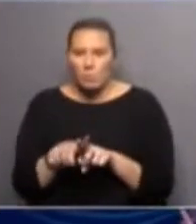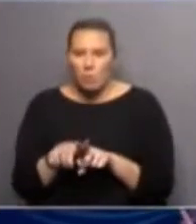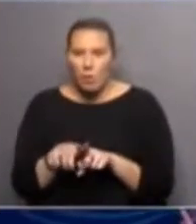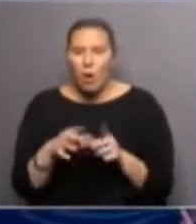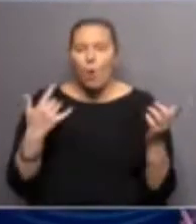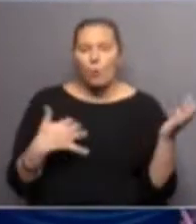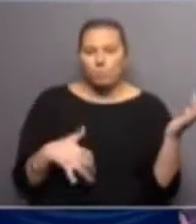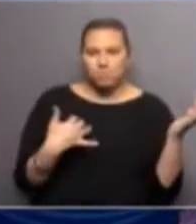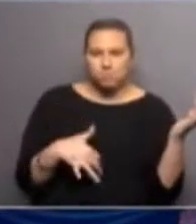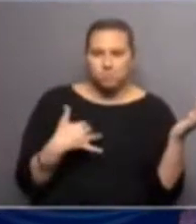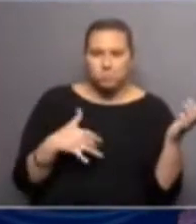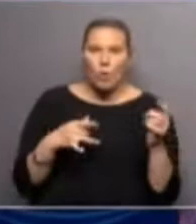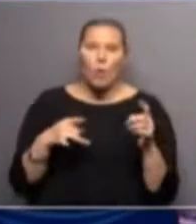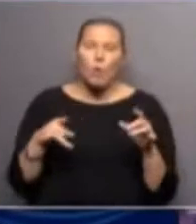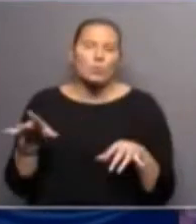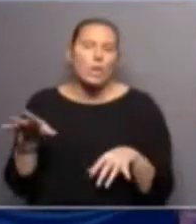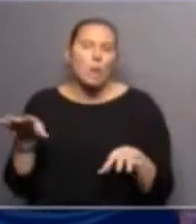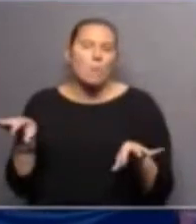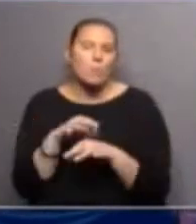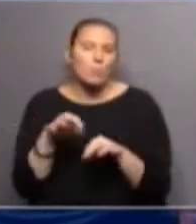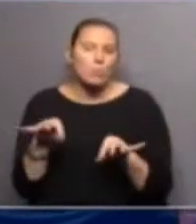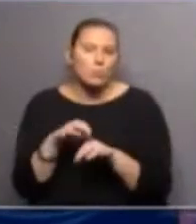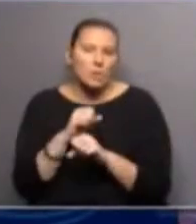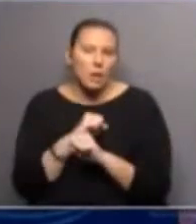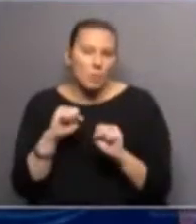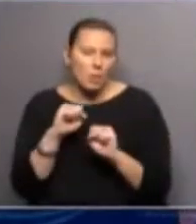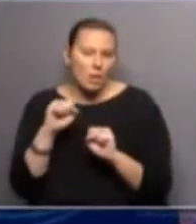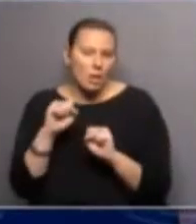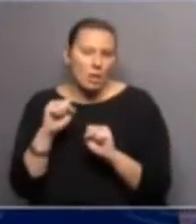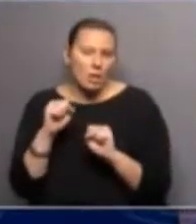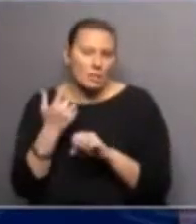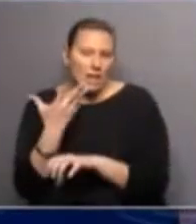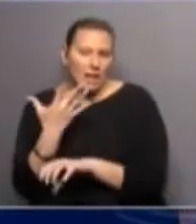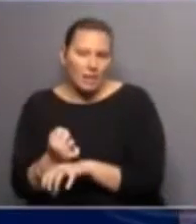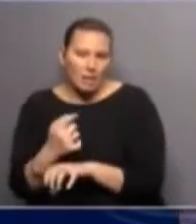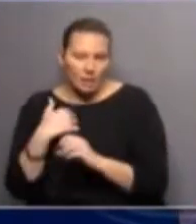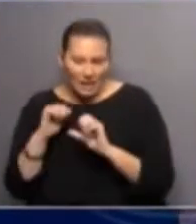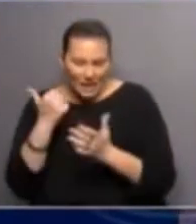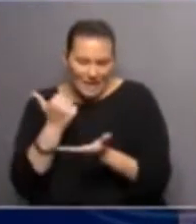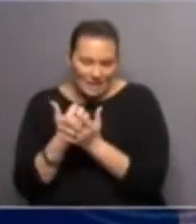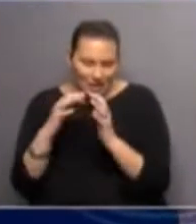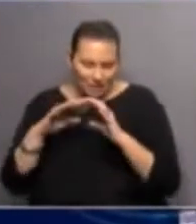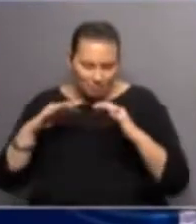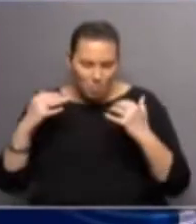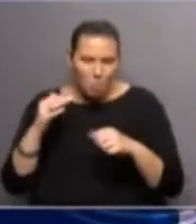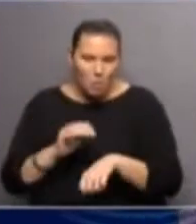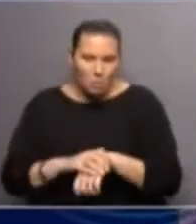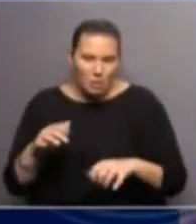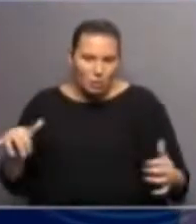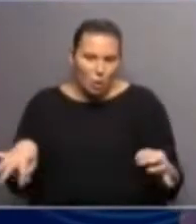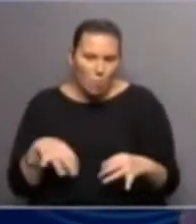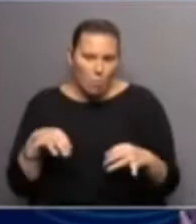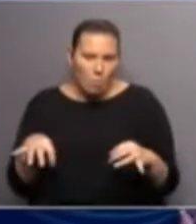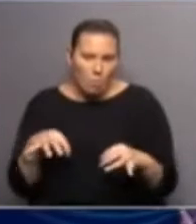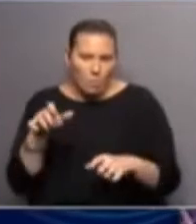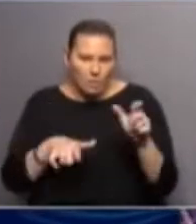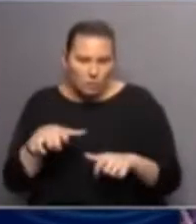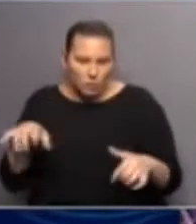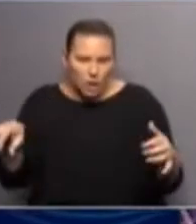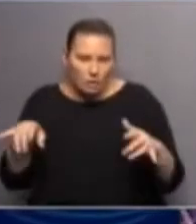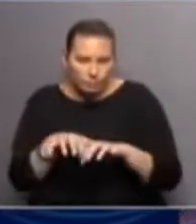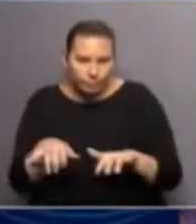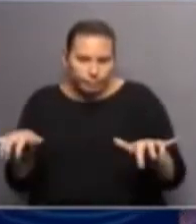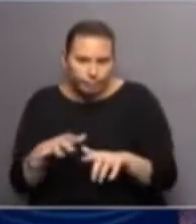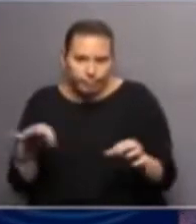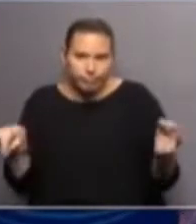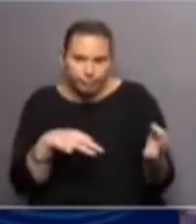instrumento o cantar con una pista de una orquesta, que la podés escuchar no sé qué, que estar con la orquesta ahí vibrando en el momento.